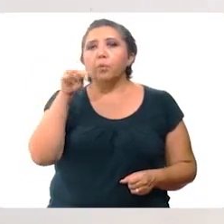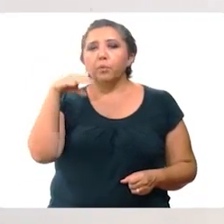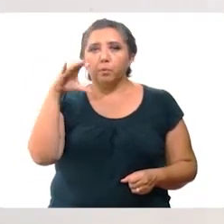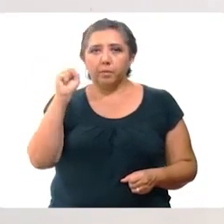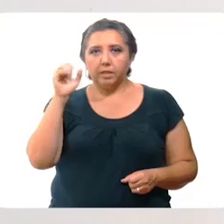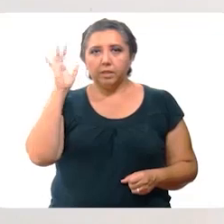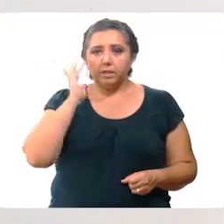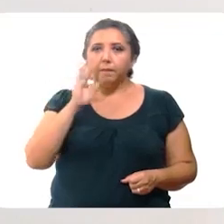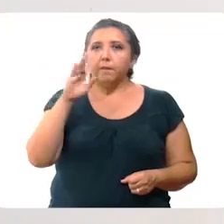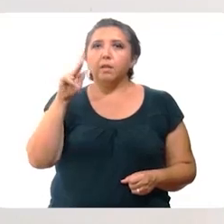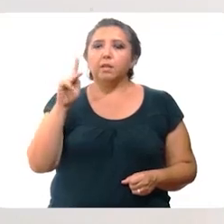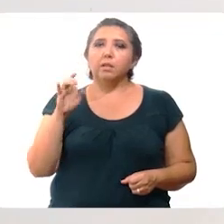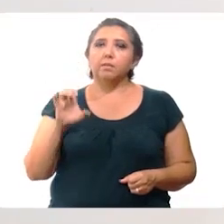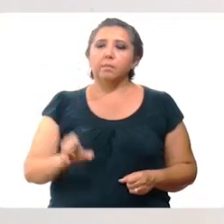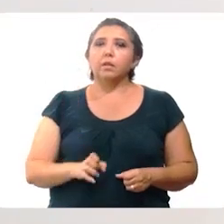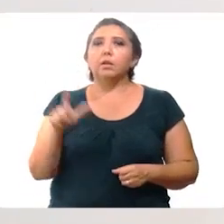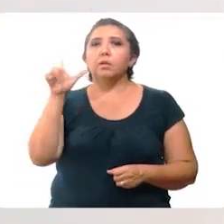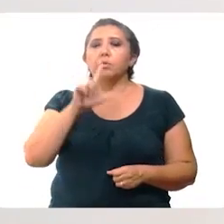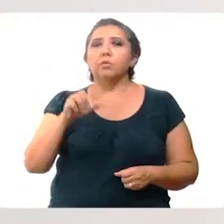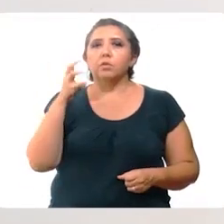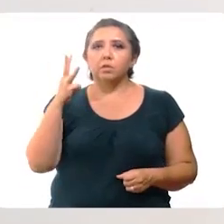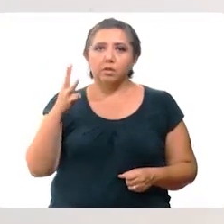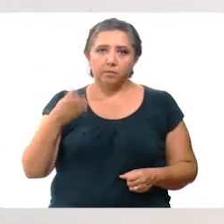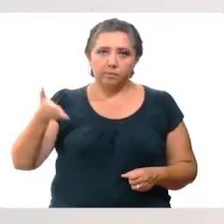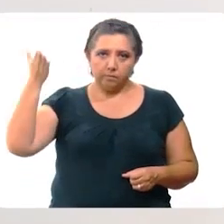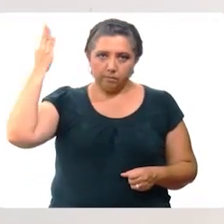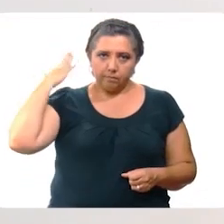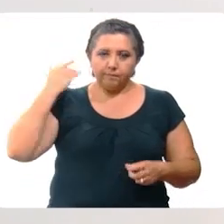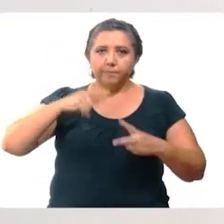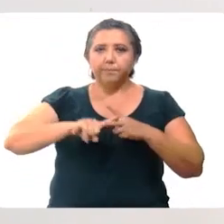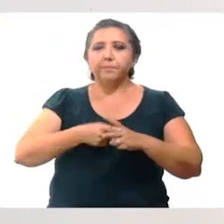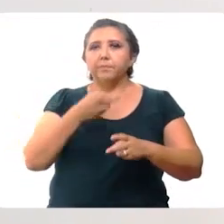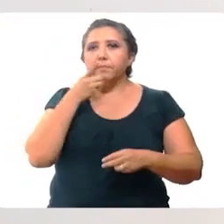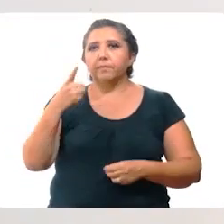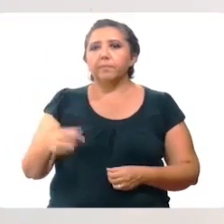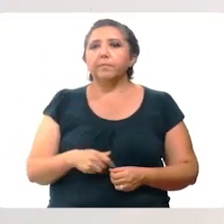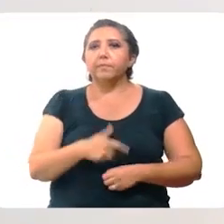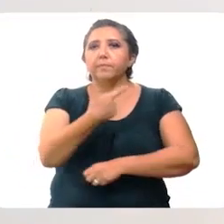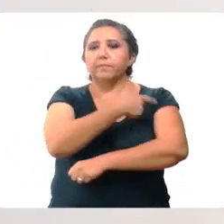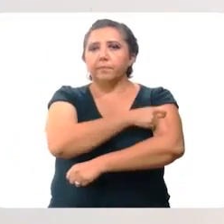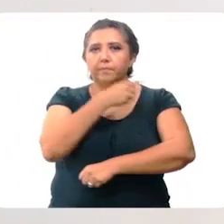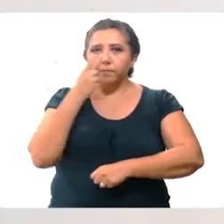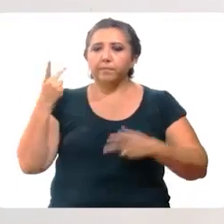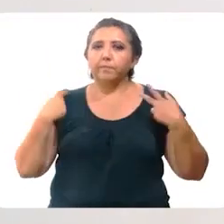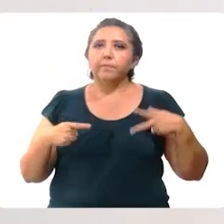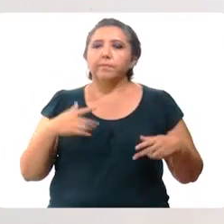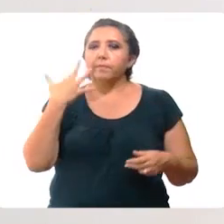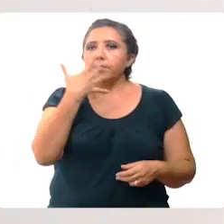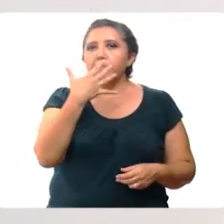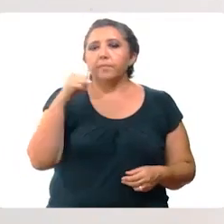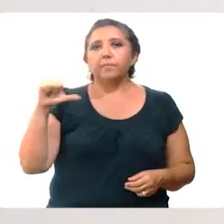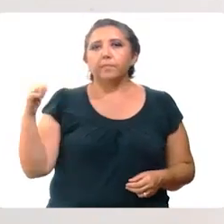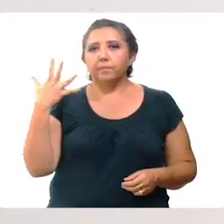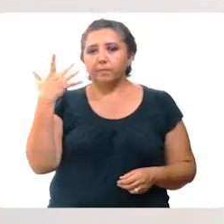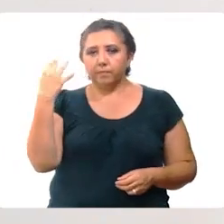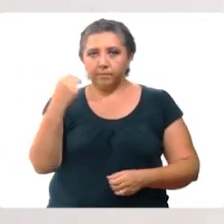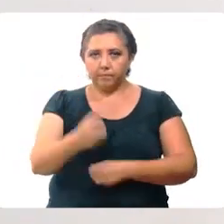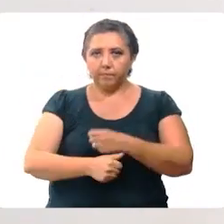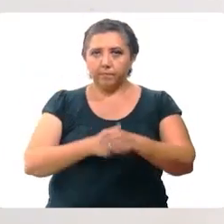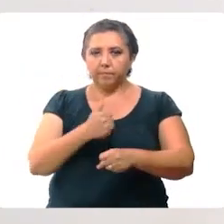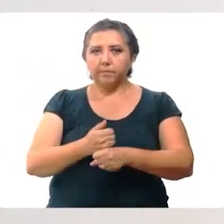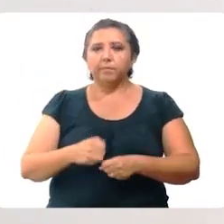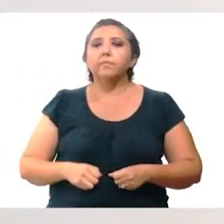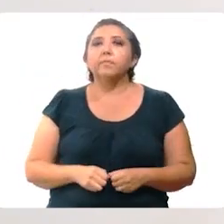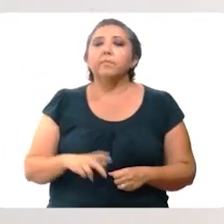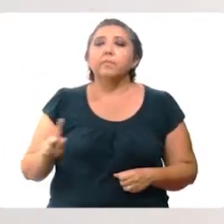y San Felipe. El lunes 3 pasado comenzó el proceso de vacunación contra el COVID en personas de 50 a 59